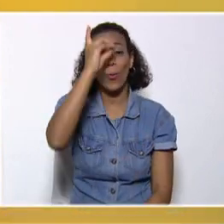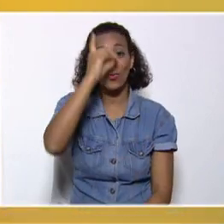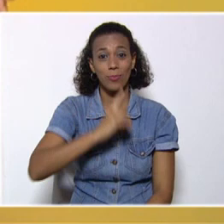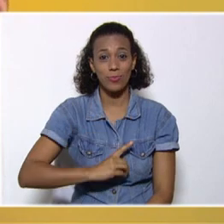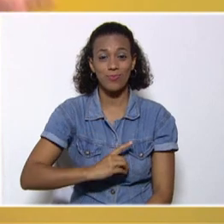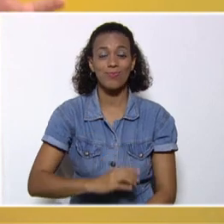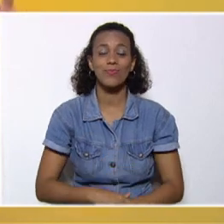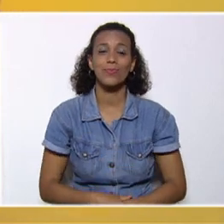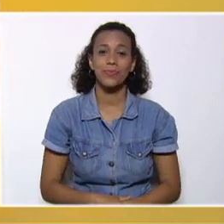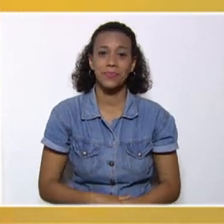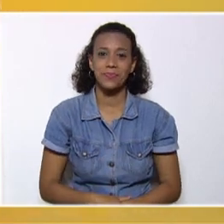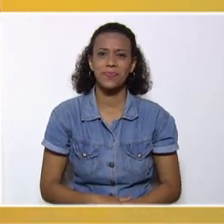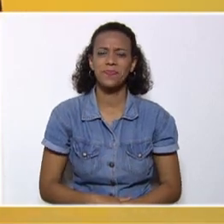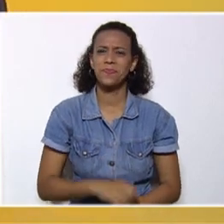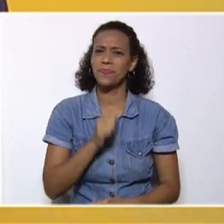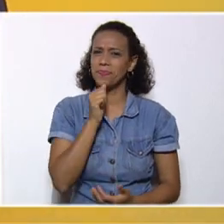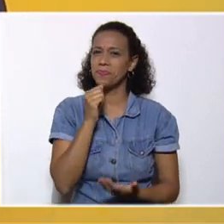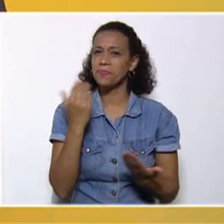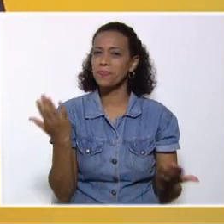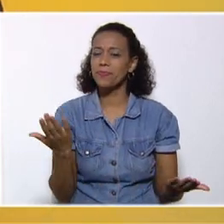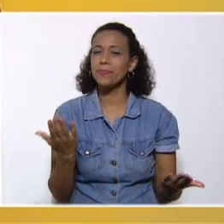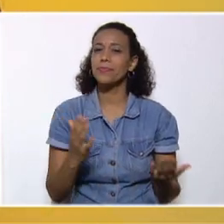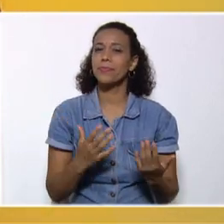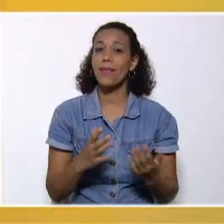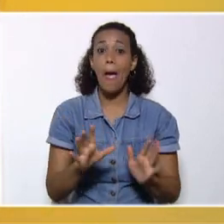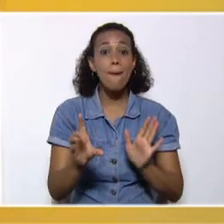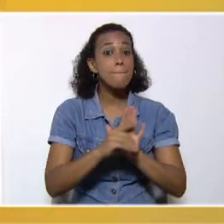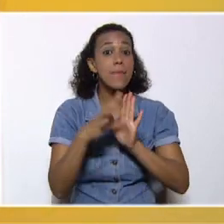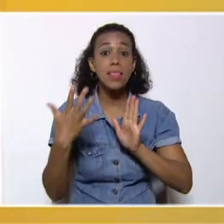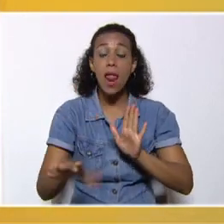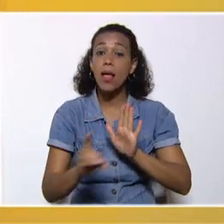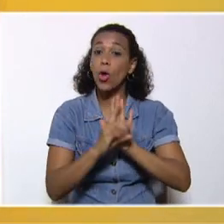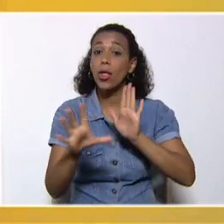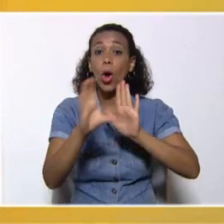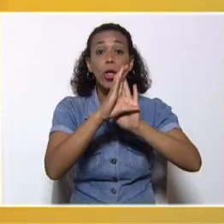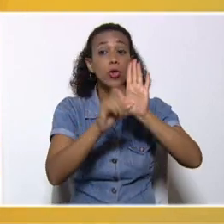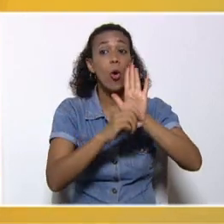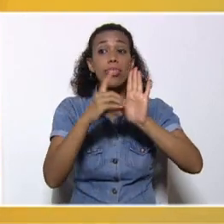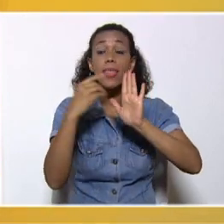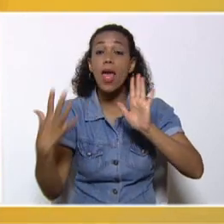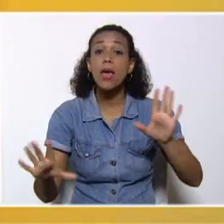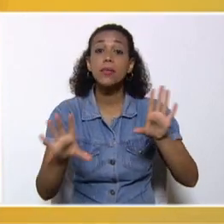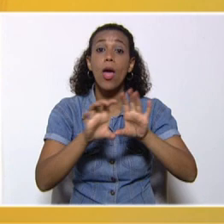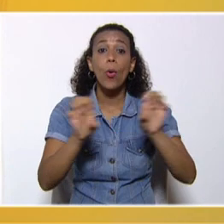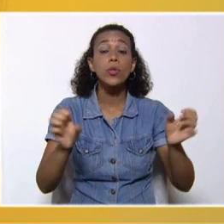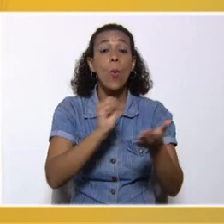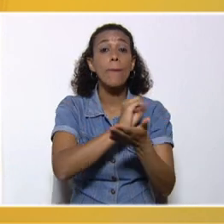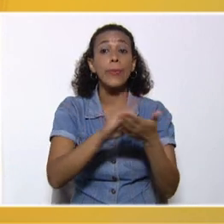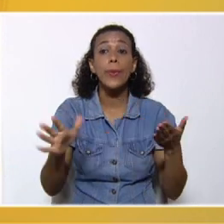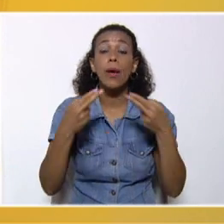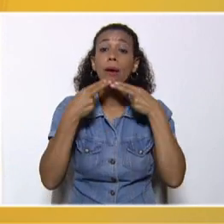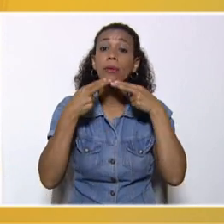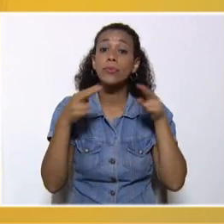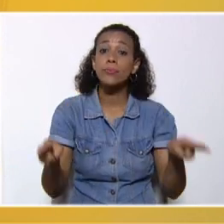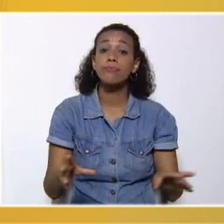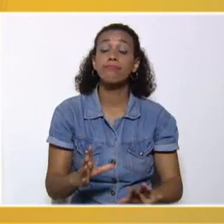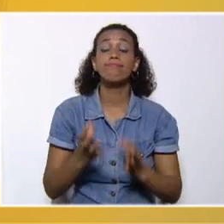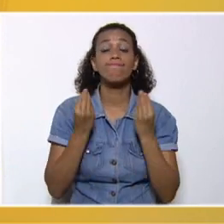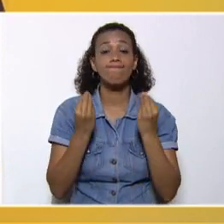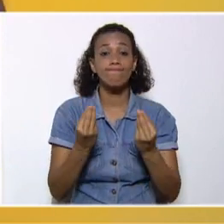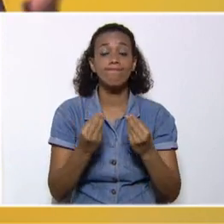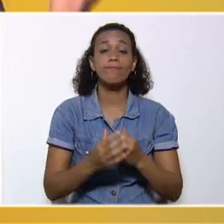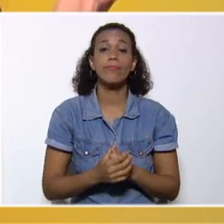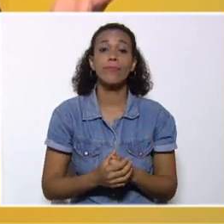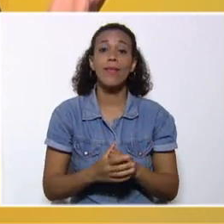especiales y o discapacidad, pues tienen el mismo derecho constitucional a una educación pública, gratuita y de